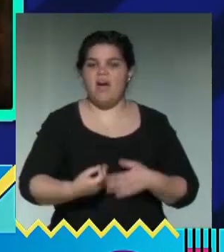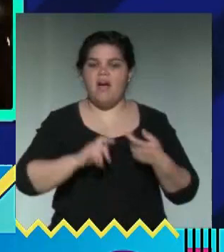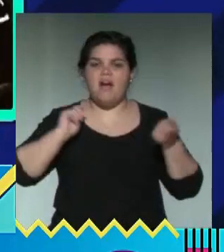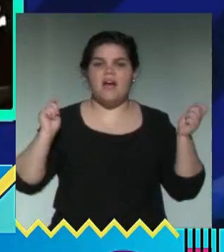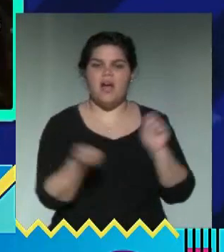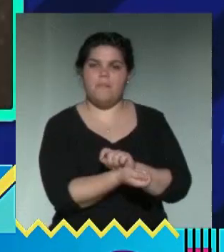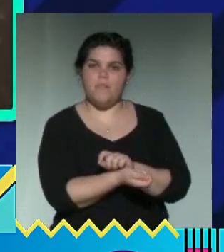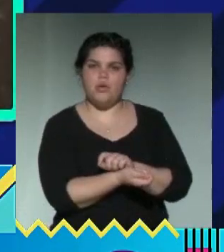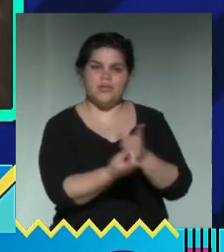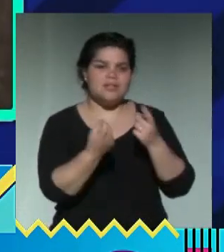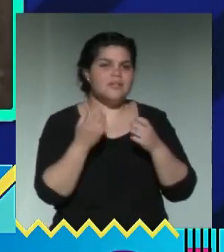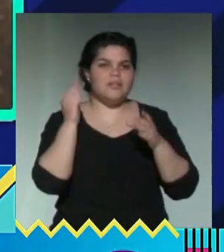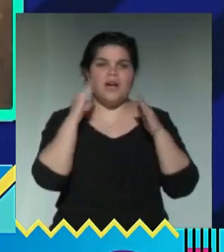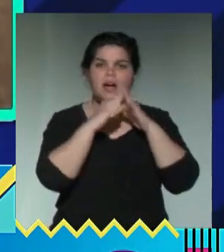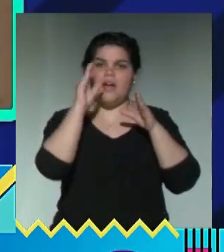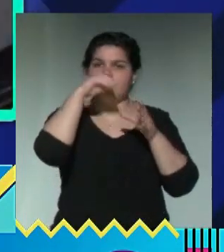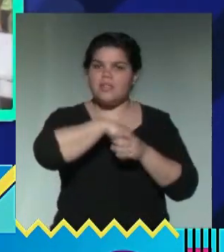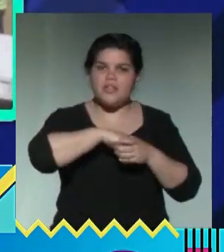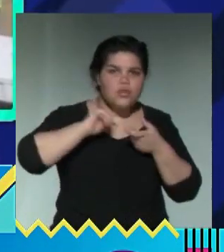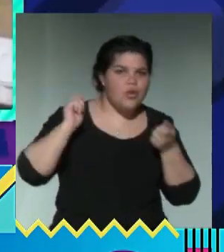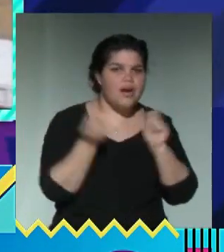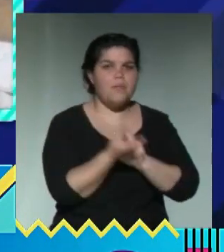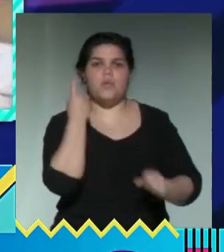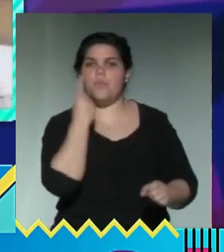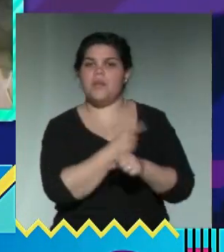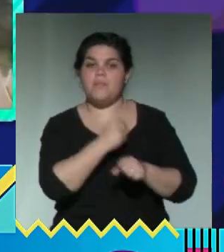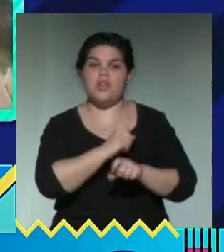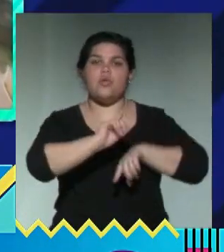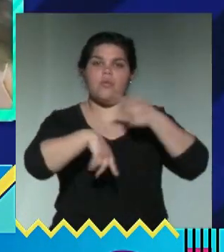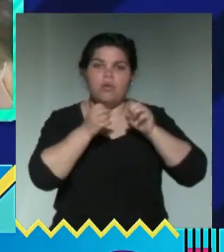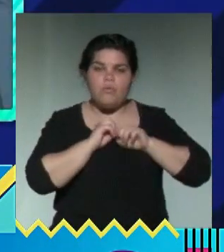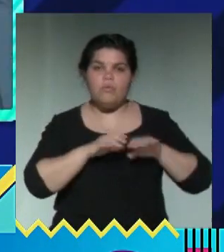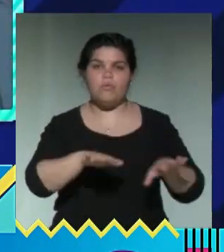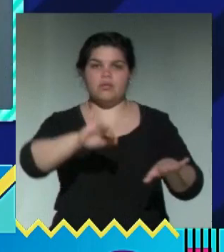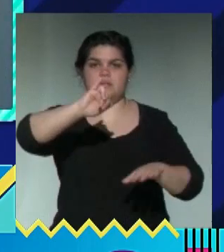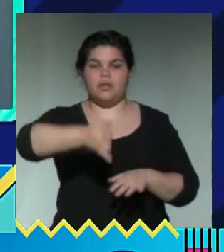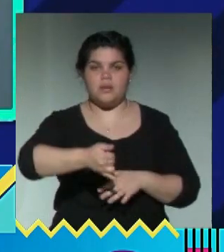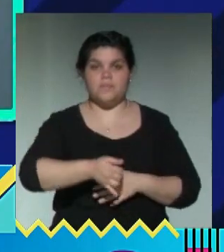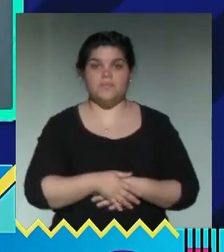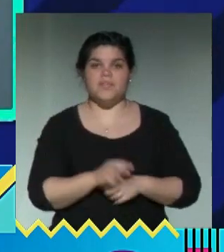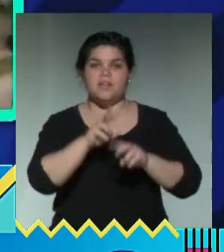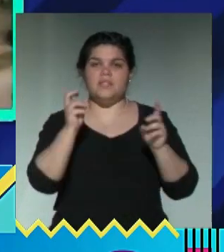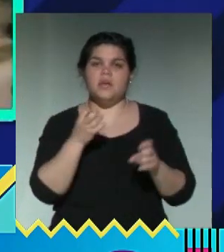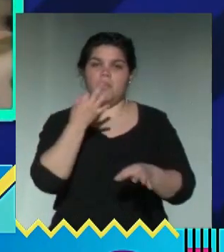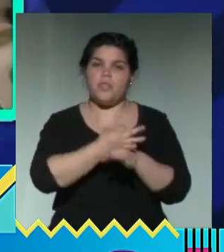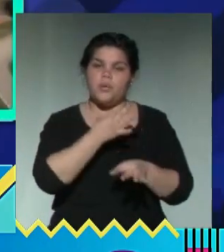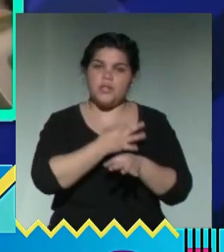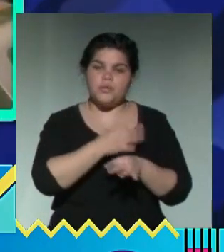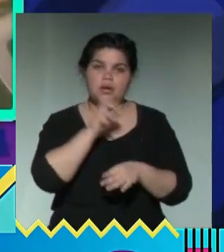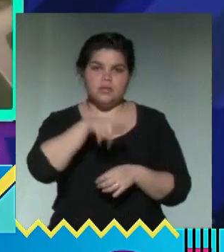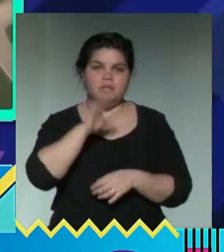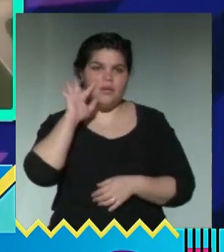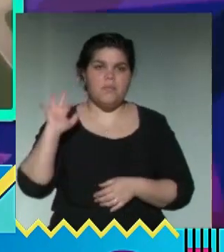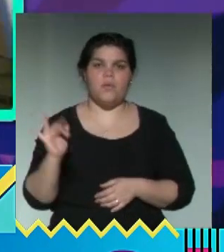necesario que sea desde la casa. Y en cuanto a educación, por ahí hemos visto mucho que el proyecto,